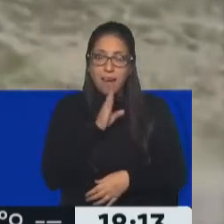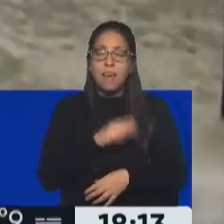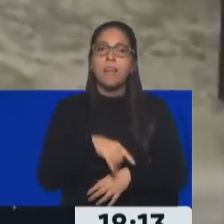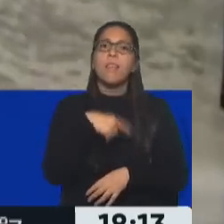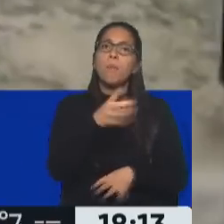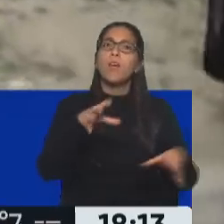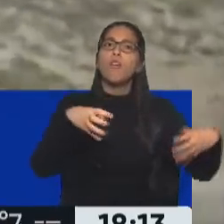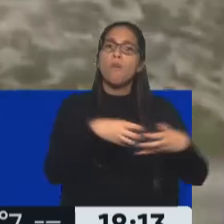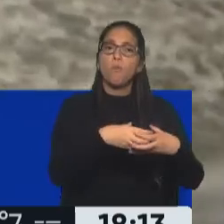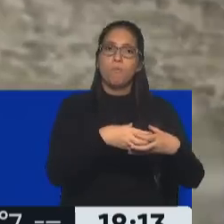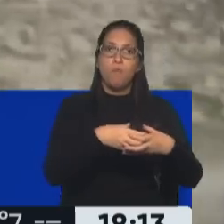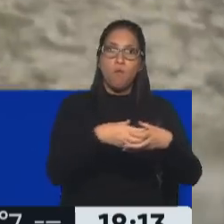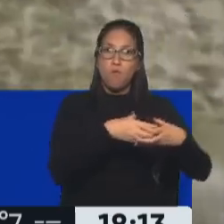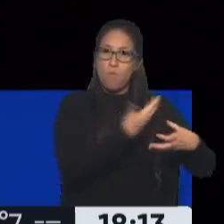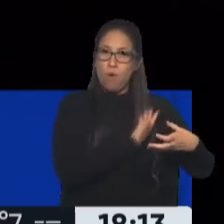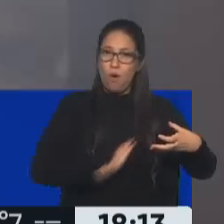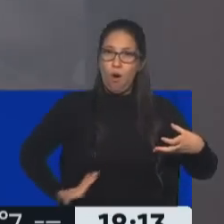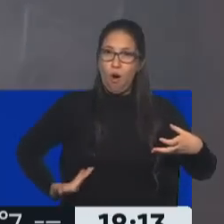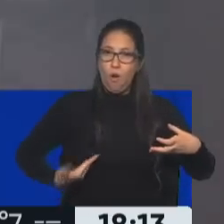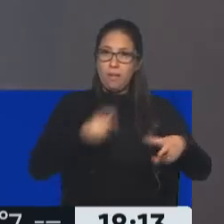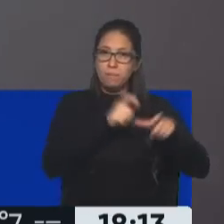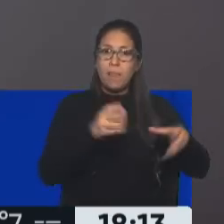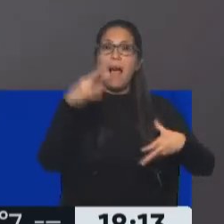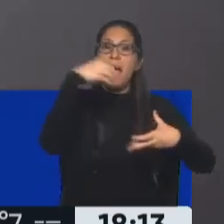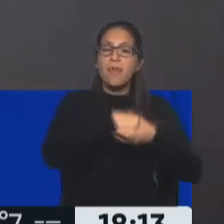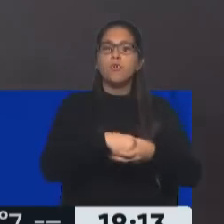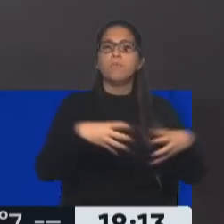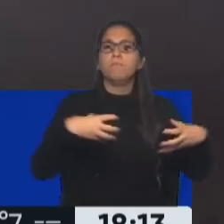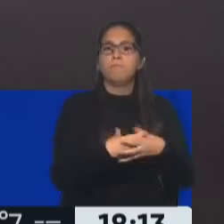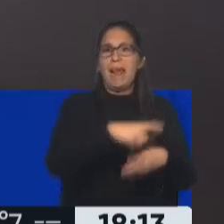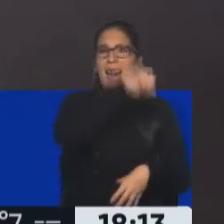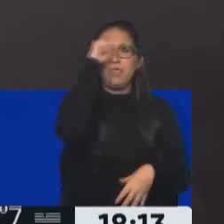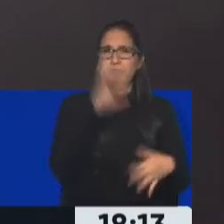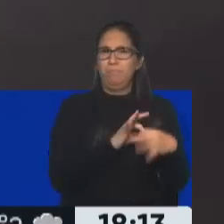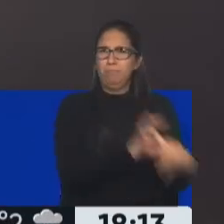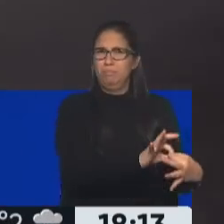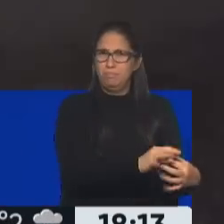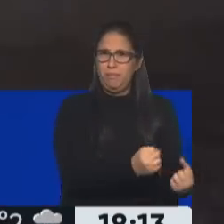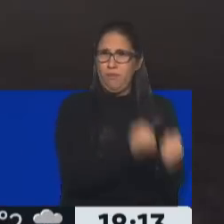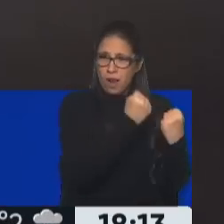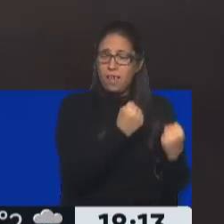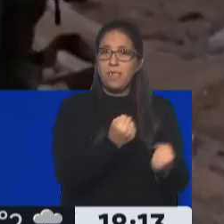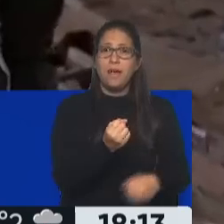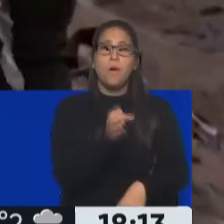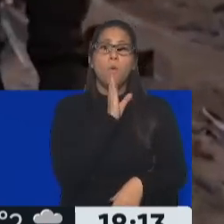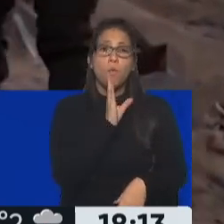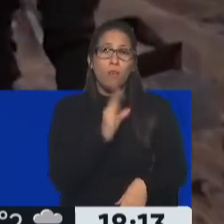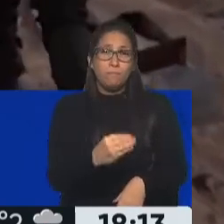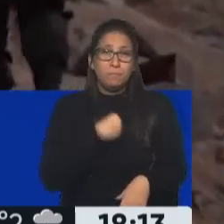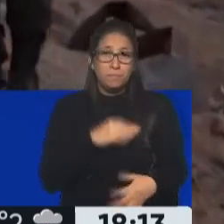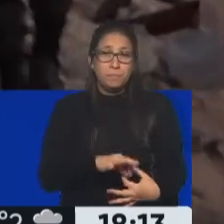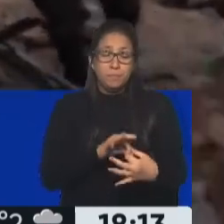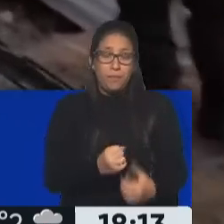la coalición gobernante es una coalición donde hay partidos de ultranacionalistas, ultraortodoxos, un sector que